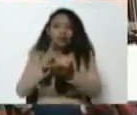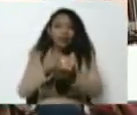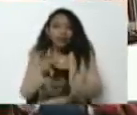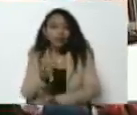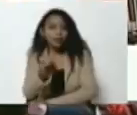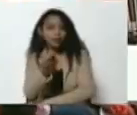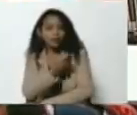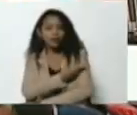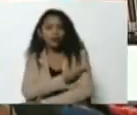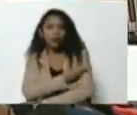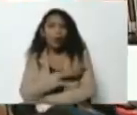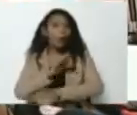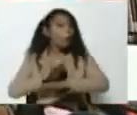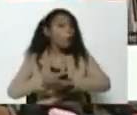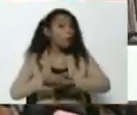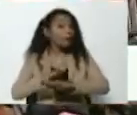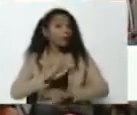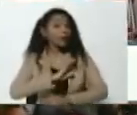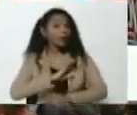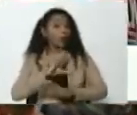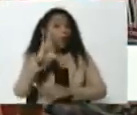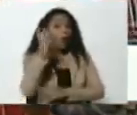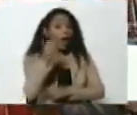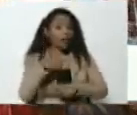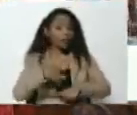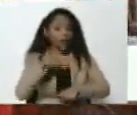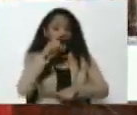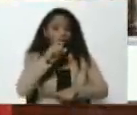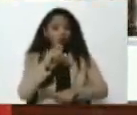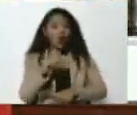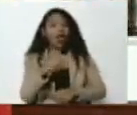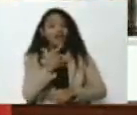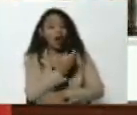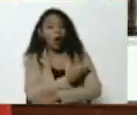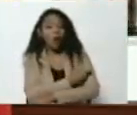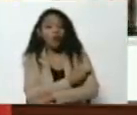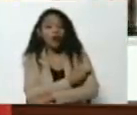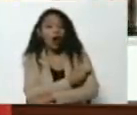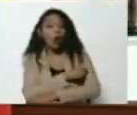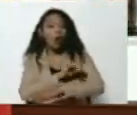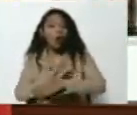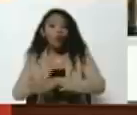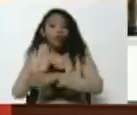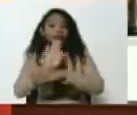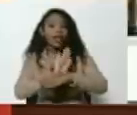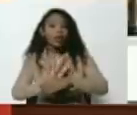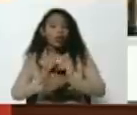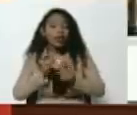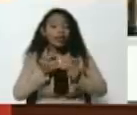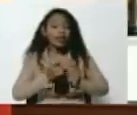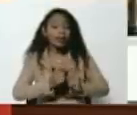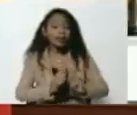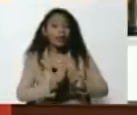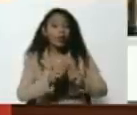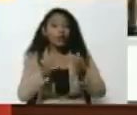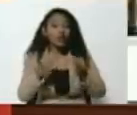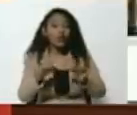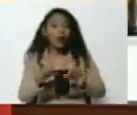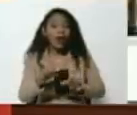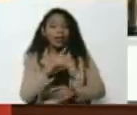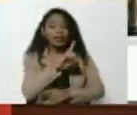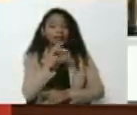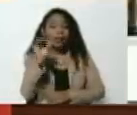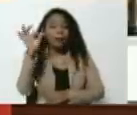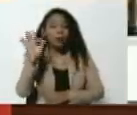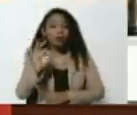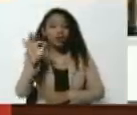vacunas, porque tenemos que lograr este año con las vacunas, los cuidados y el tratamiento, normalizar el